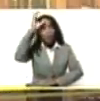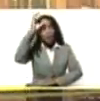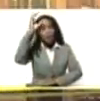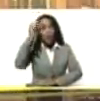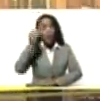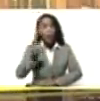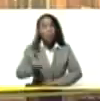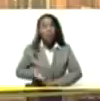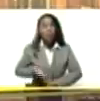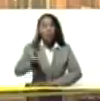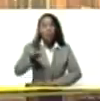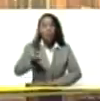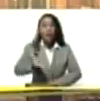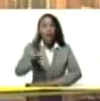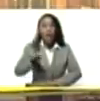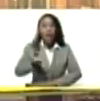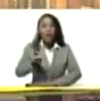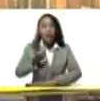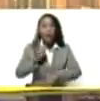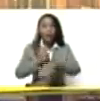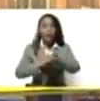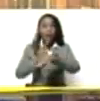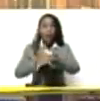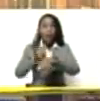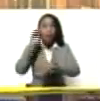allá estuvo manuel rosales